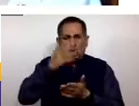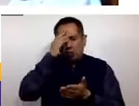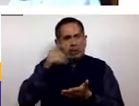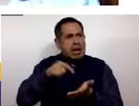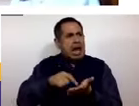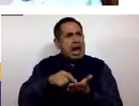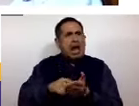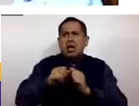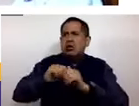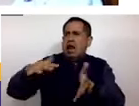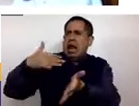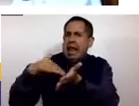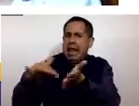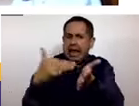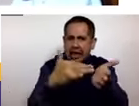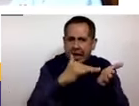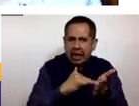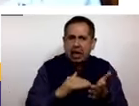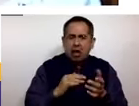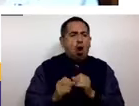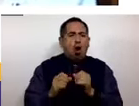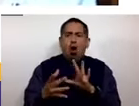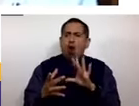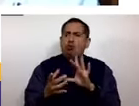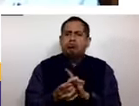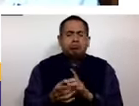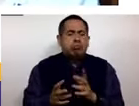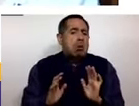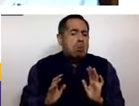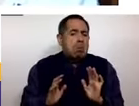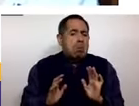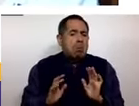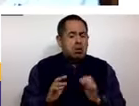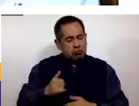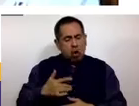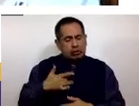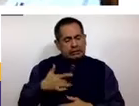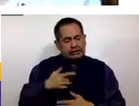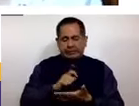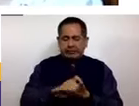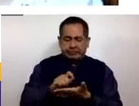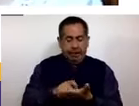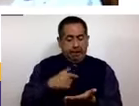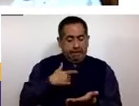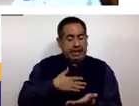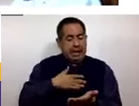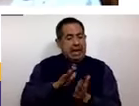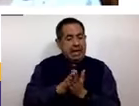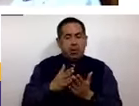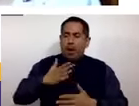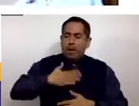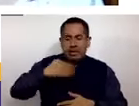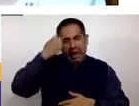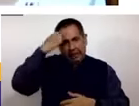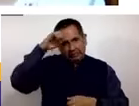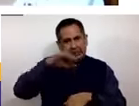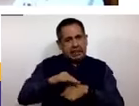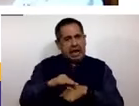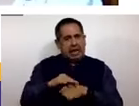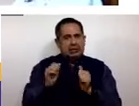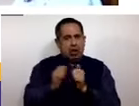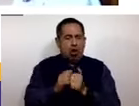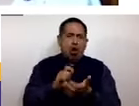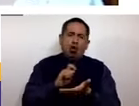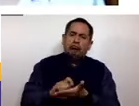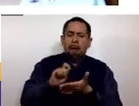lectoras, si iba a poder conectar, pero tenía una sensación de que platicar mi experiencia con el ensayo,